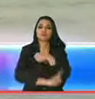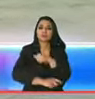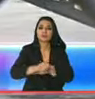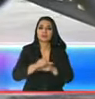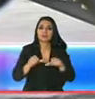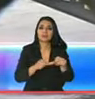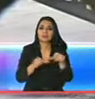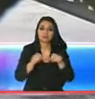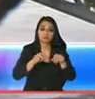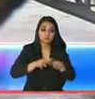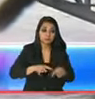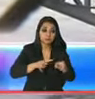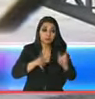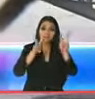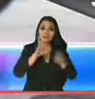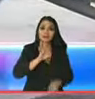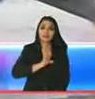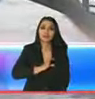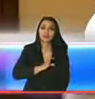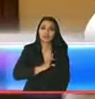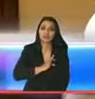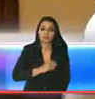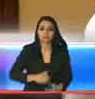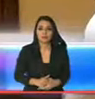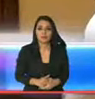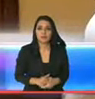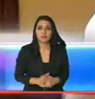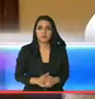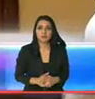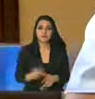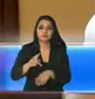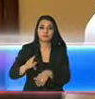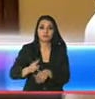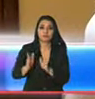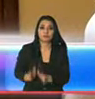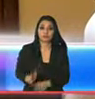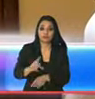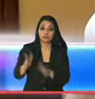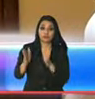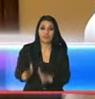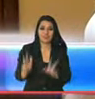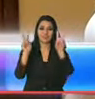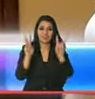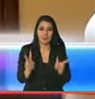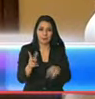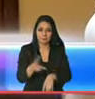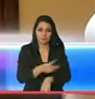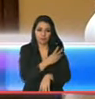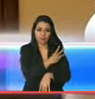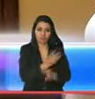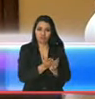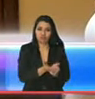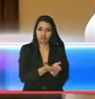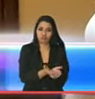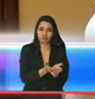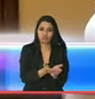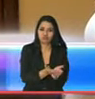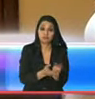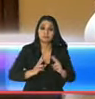aspecto técnico marítimo del incidente. Los peritos marítimos y la investigación está en